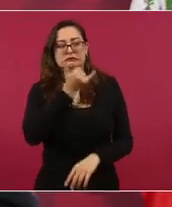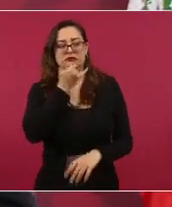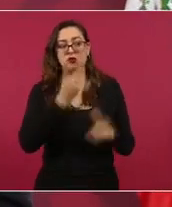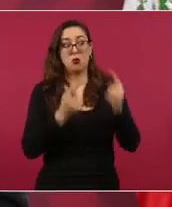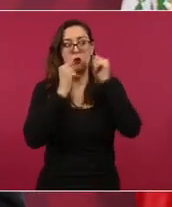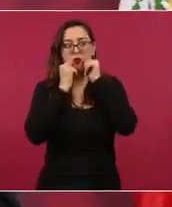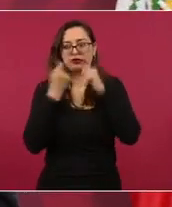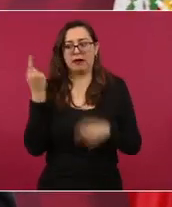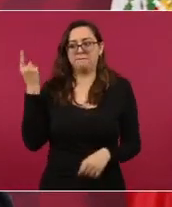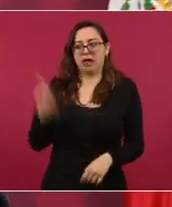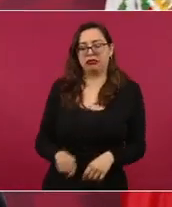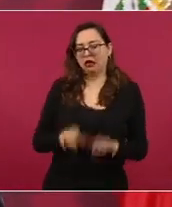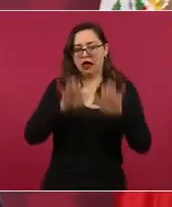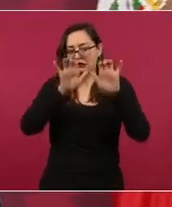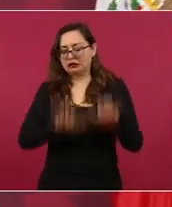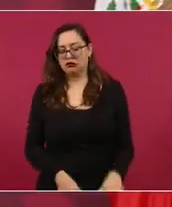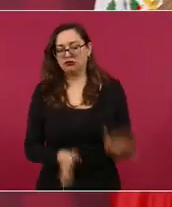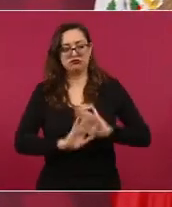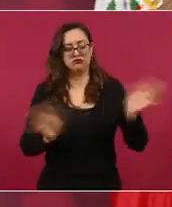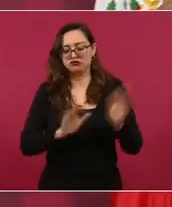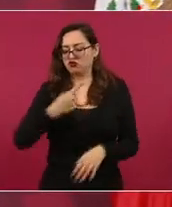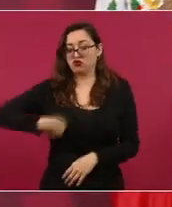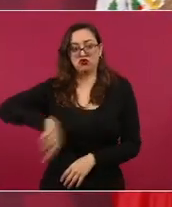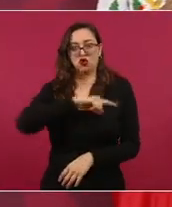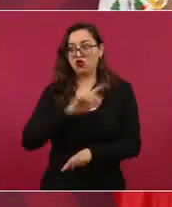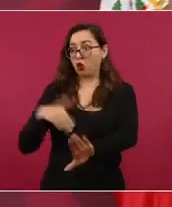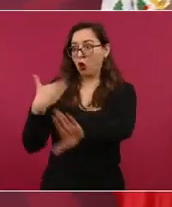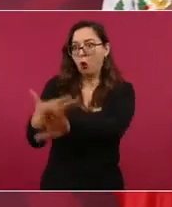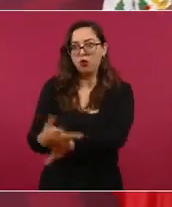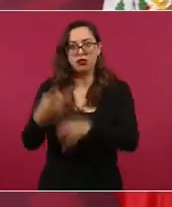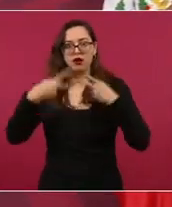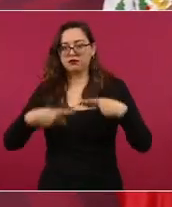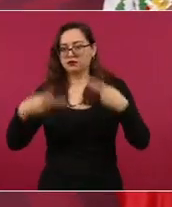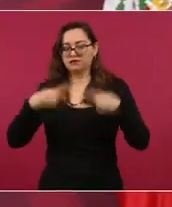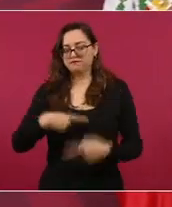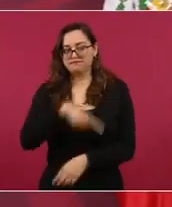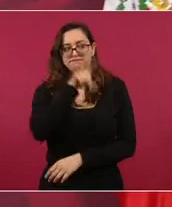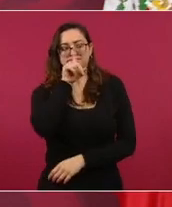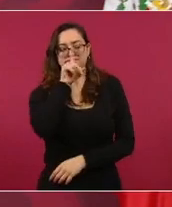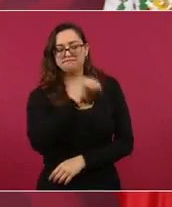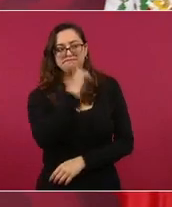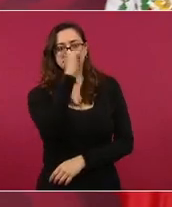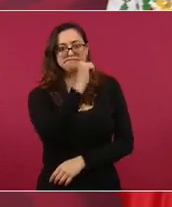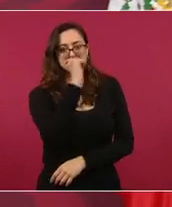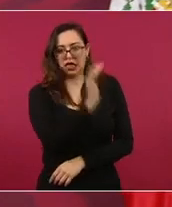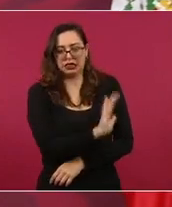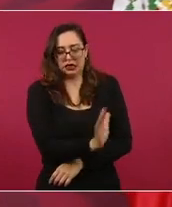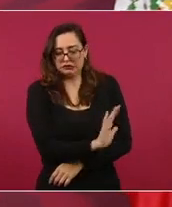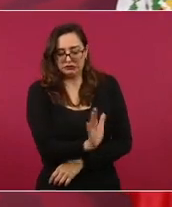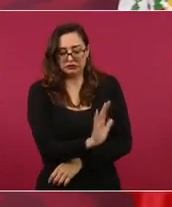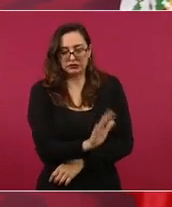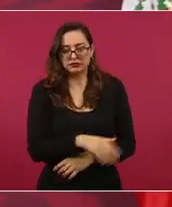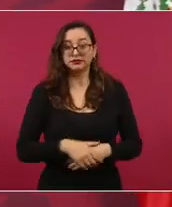Importantísimo. Y dan marcha atrás, y hay una expresión de Chaufet